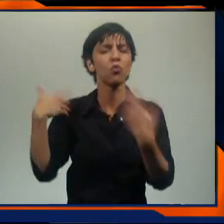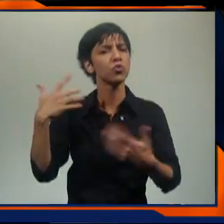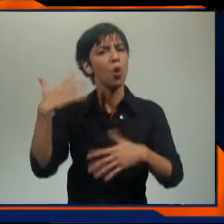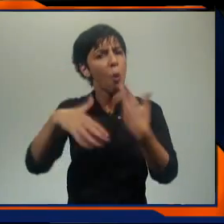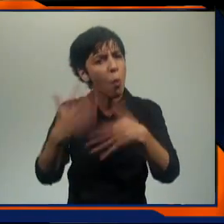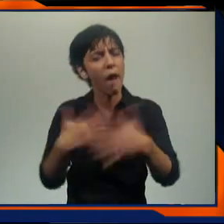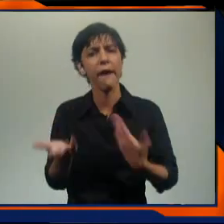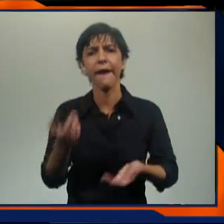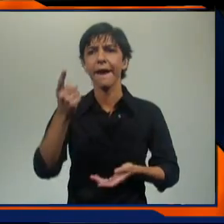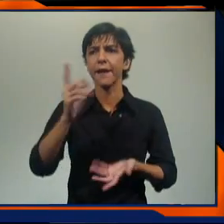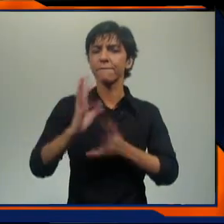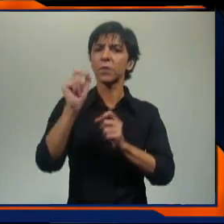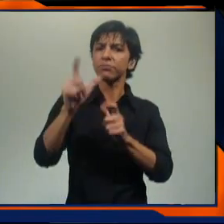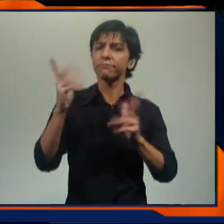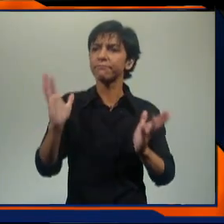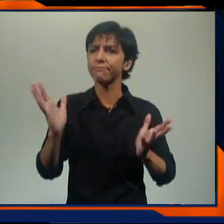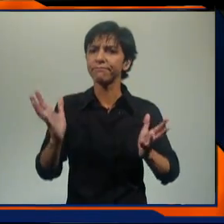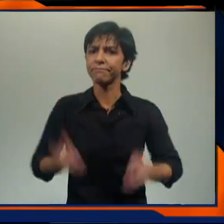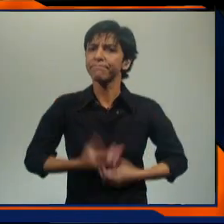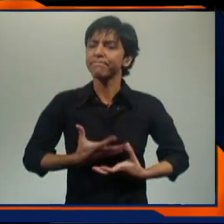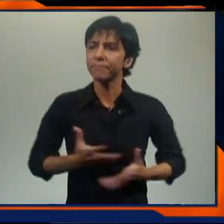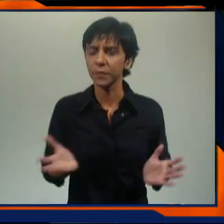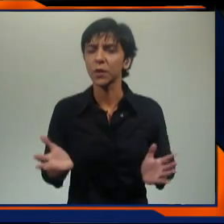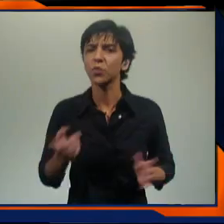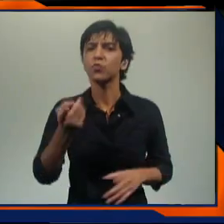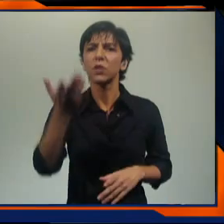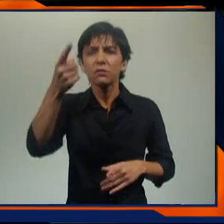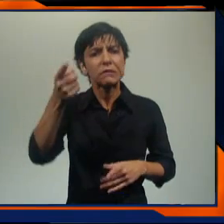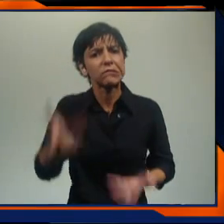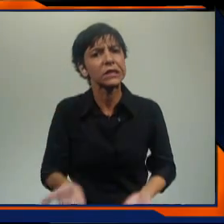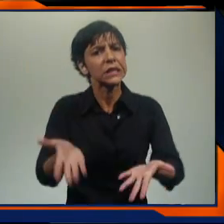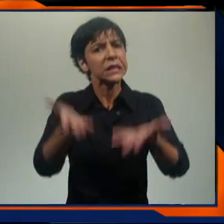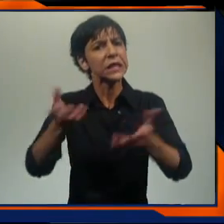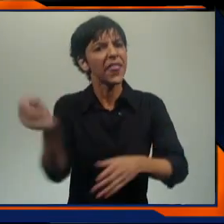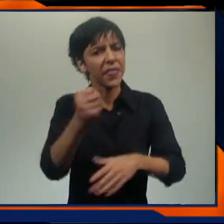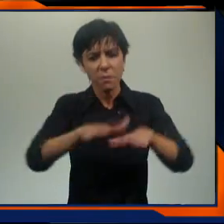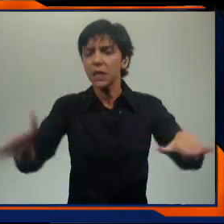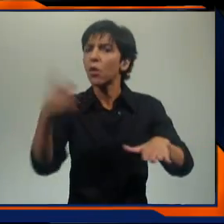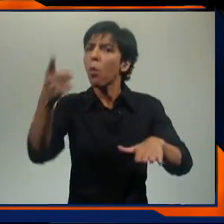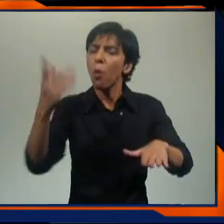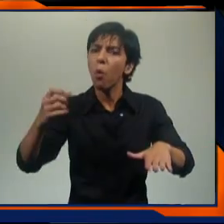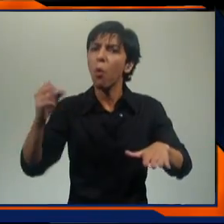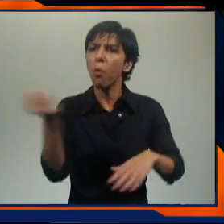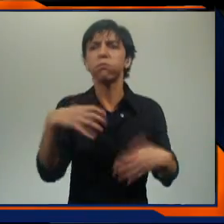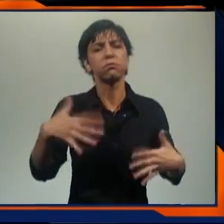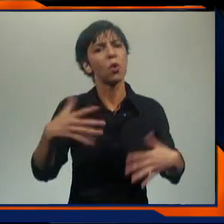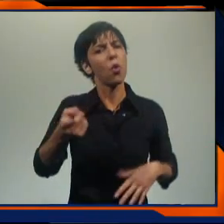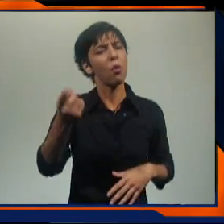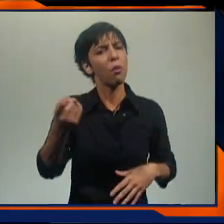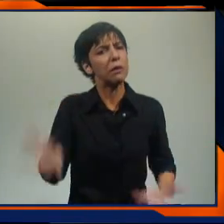que tienen en este deporte, y está creciendo mucho en el tenis de mesa, así que bueno, este es el rival más duro a vencer en todas las